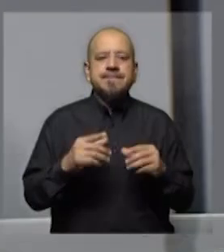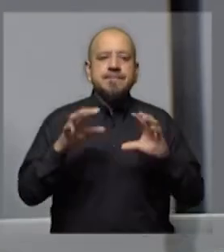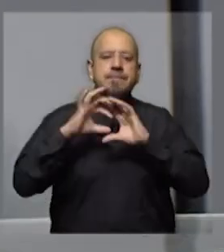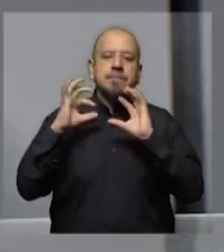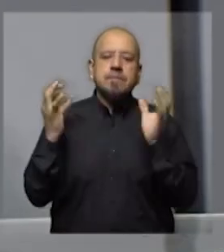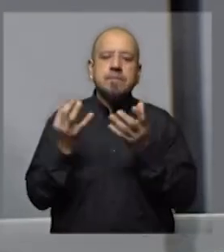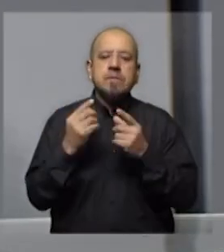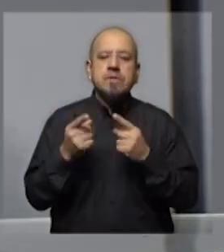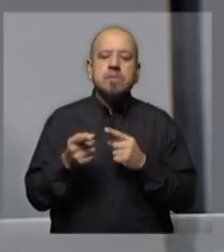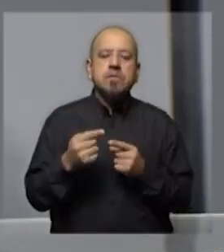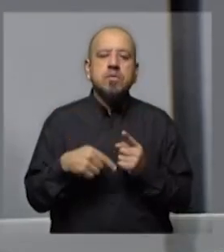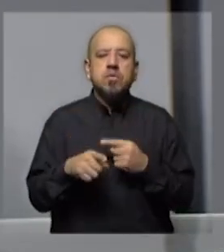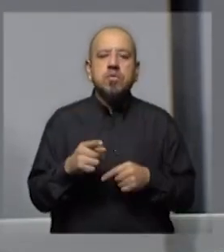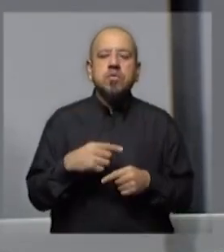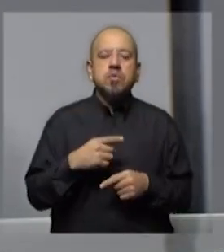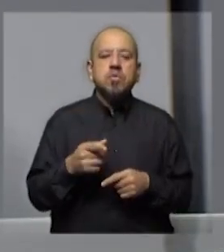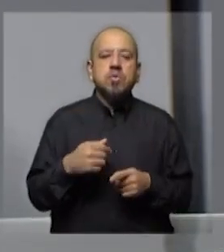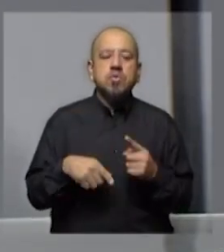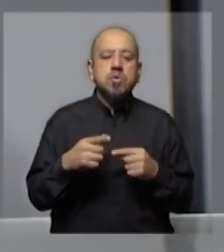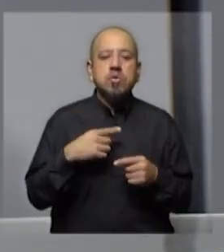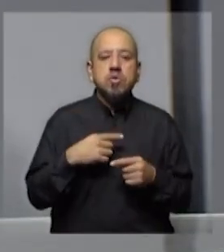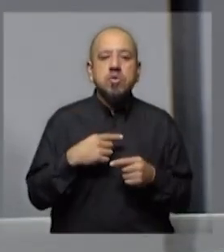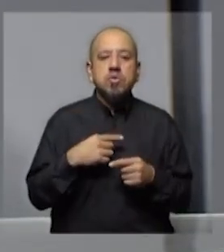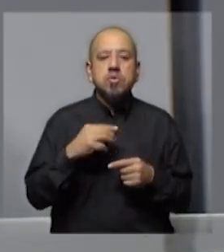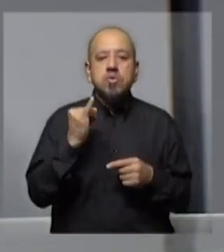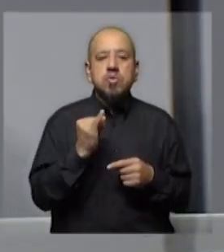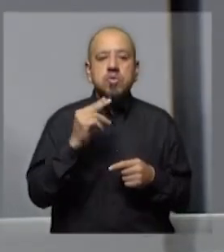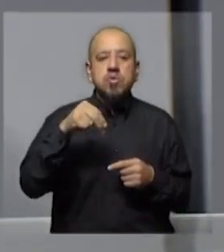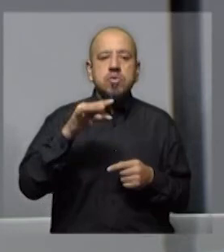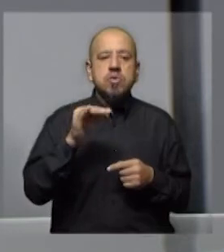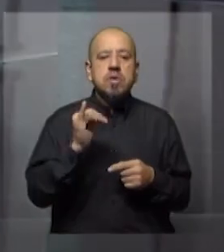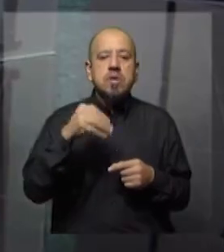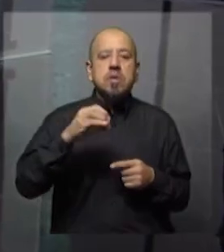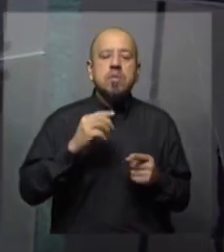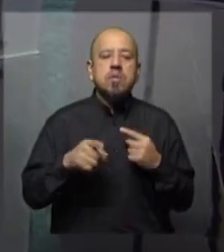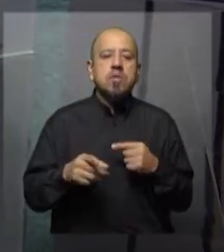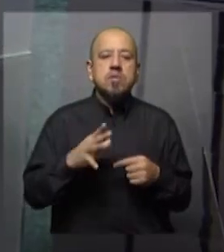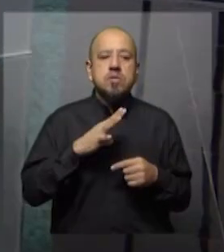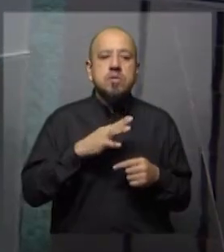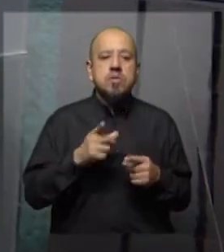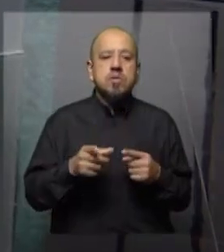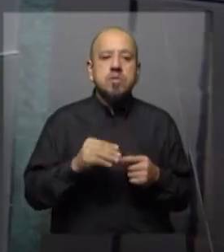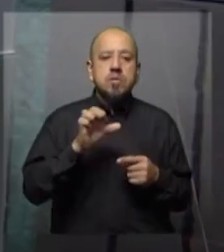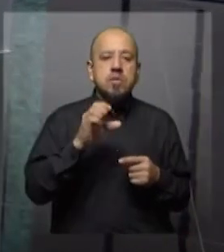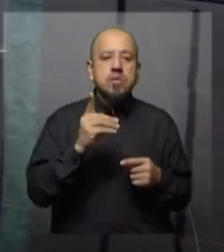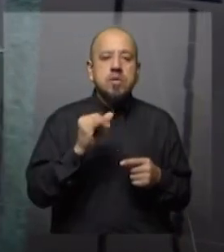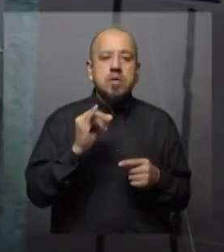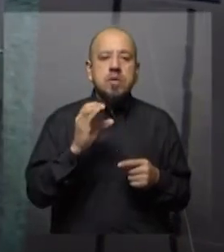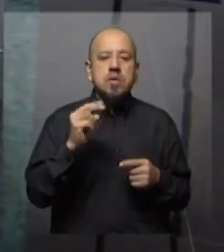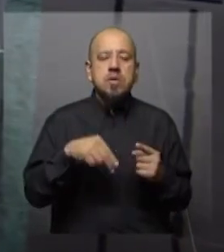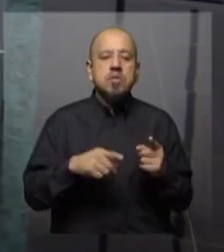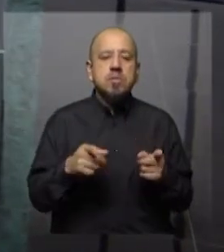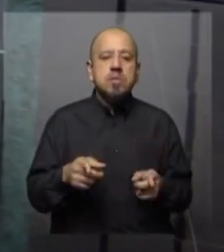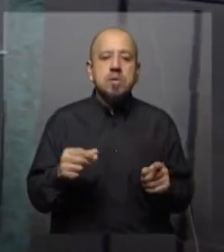así Mostrar de alguna manera un poco de esa intimidad él lo plantea por supuesto hay una edición hay un armado para